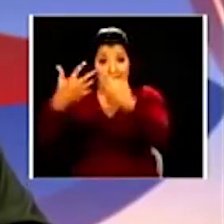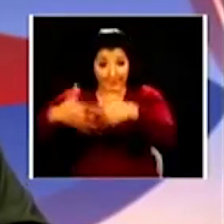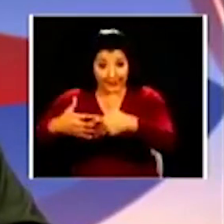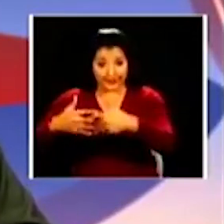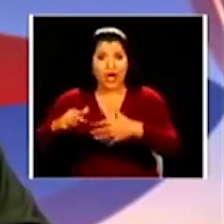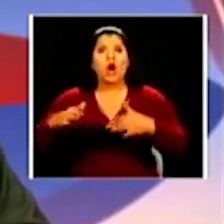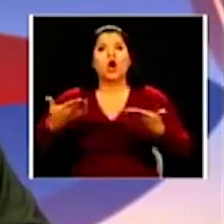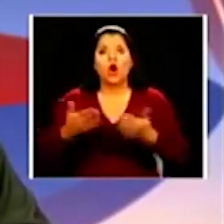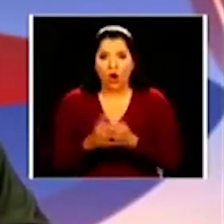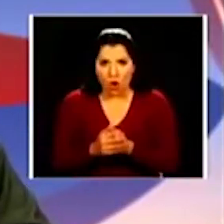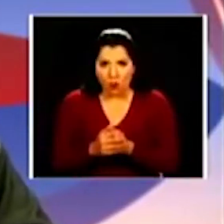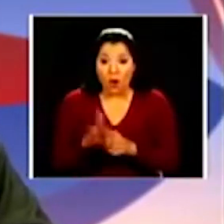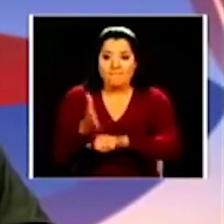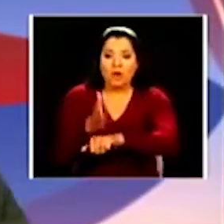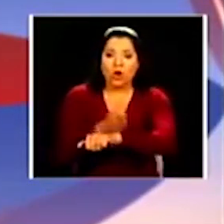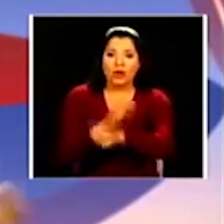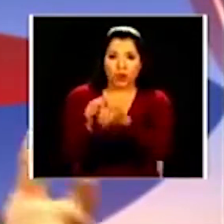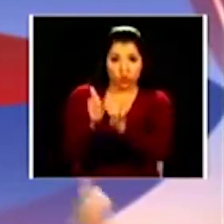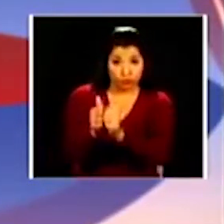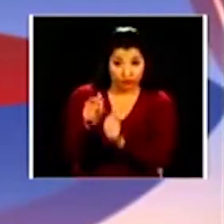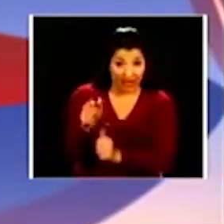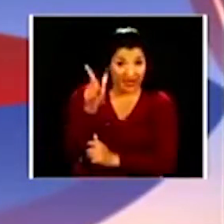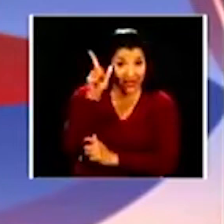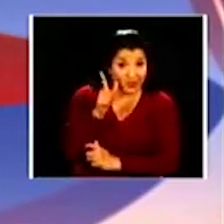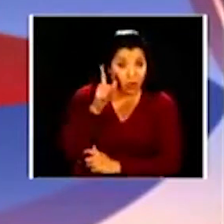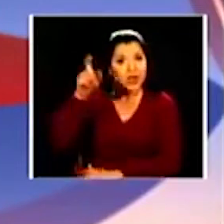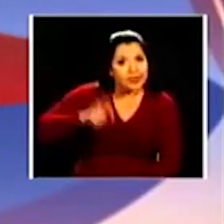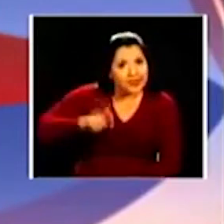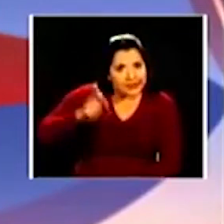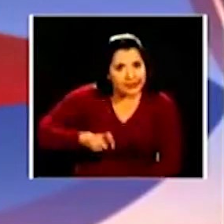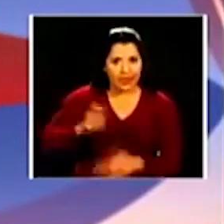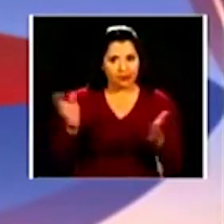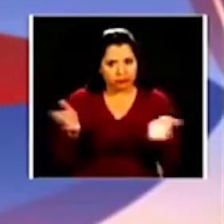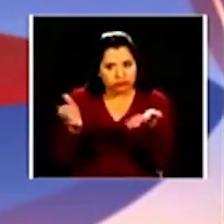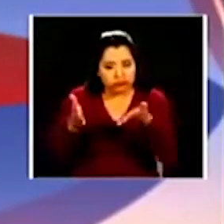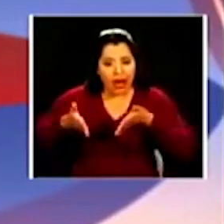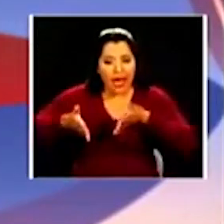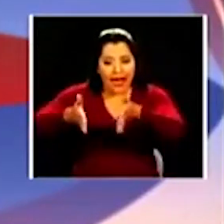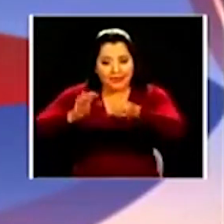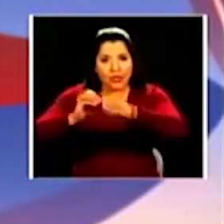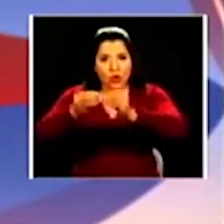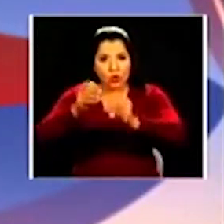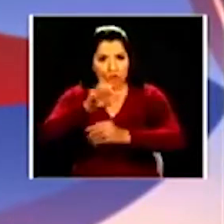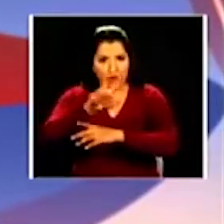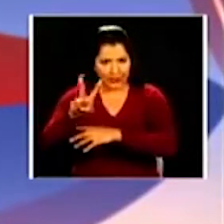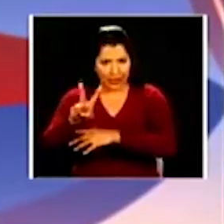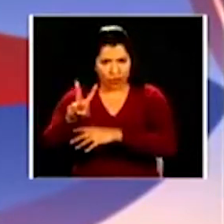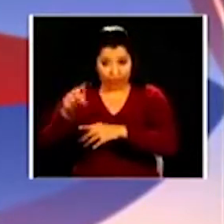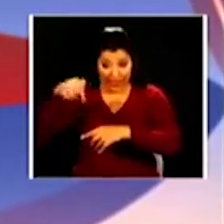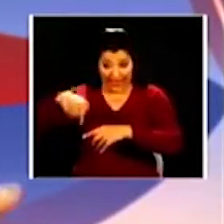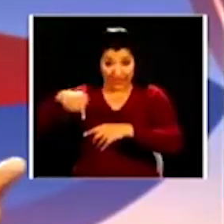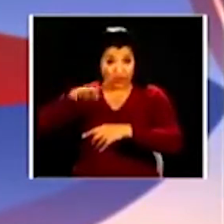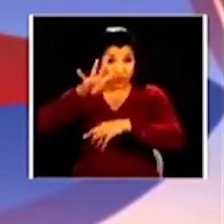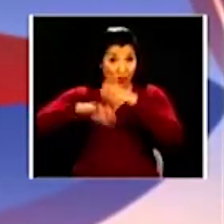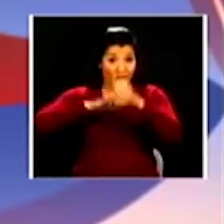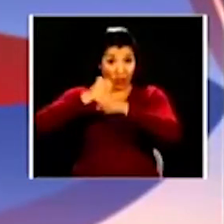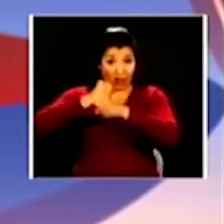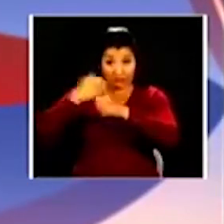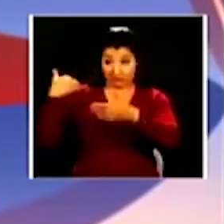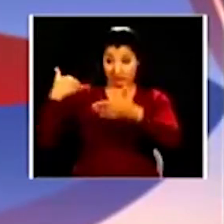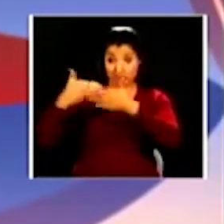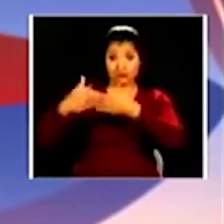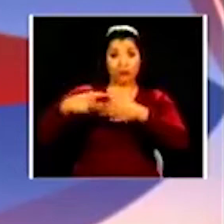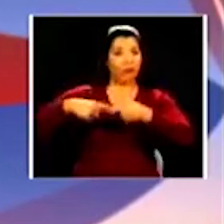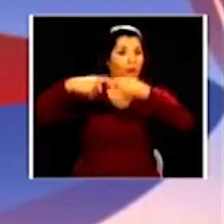de competitividad. En el caso de Limón, necesitamos poner a caminar la Ruta 32 que en estos 4 años ha estado estancada a pesar de la